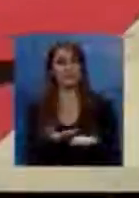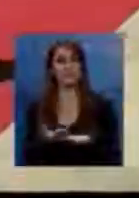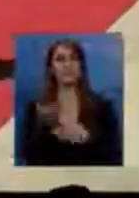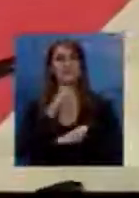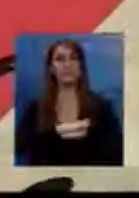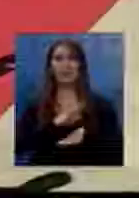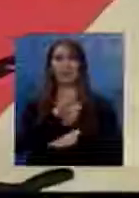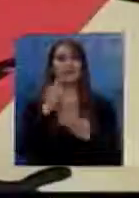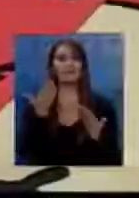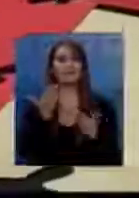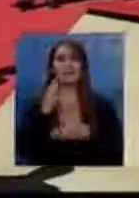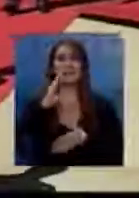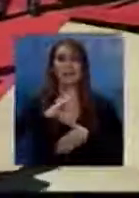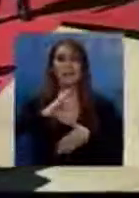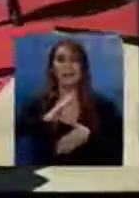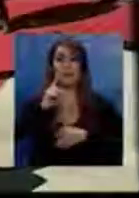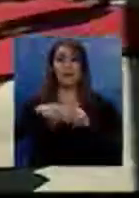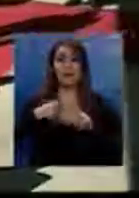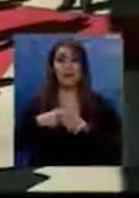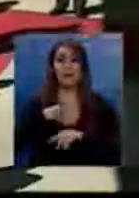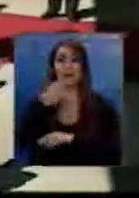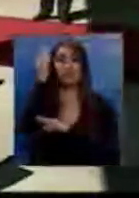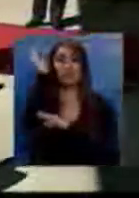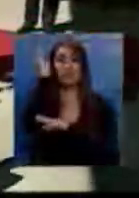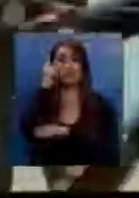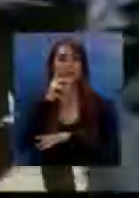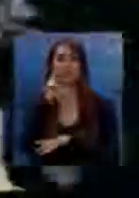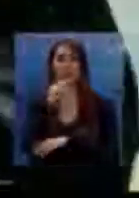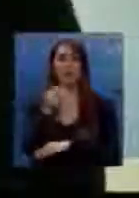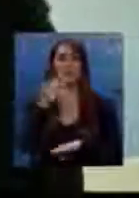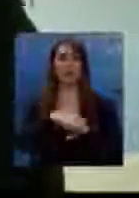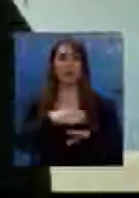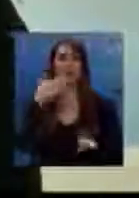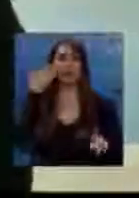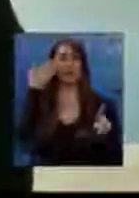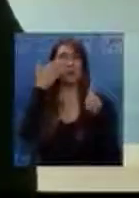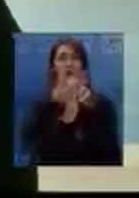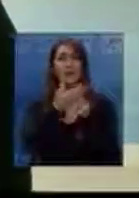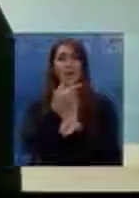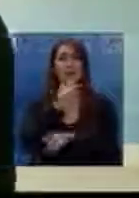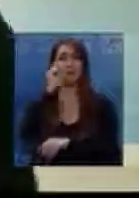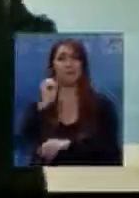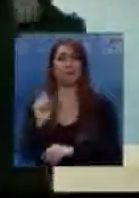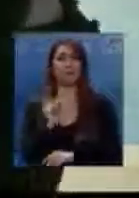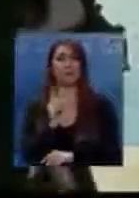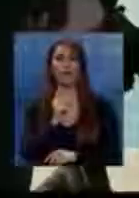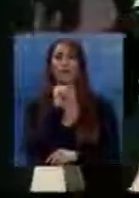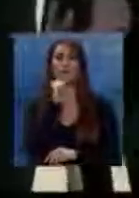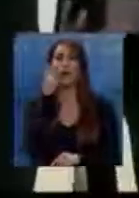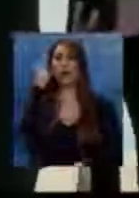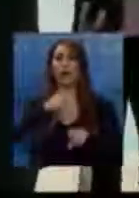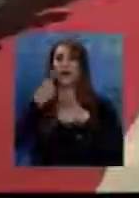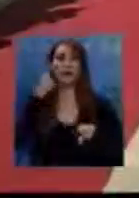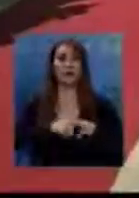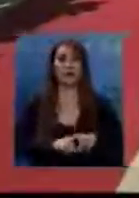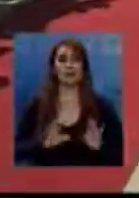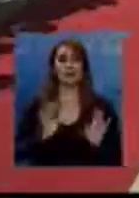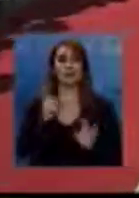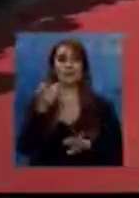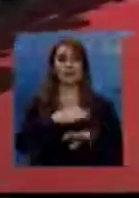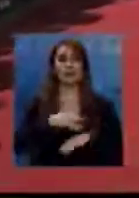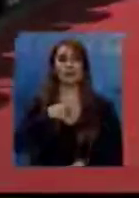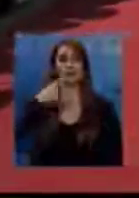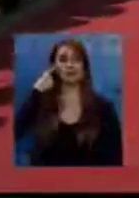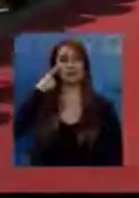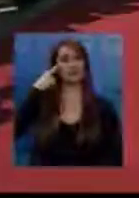discurso inaugural dijo que su plan de acción no se plasmó en metas cuantificables por falta de consensos, pero reflexionó sobre los